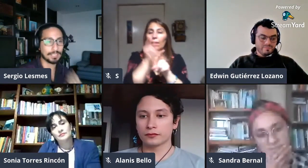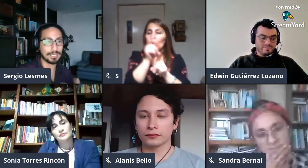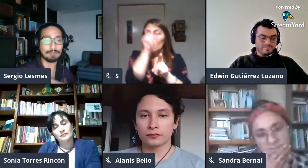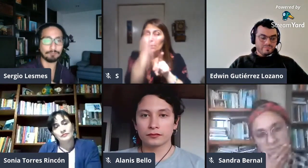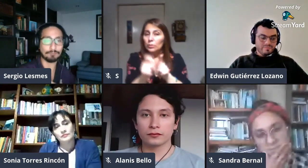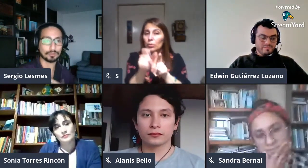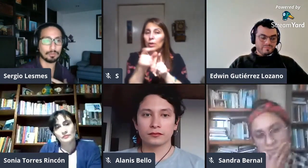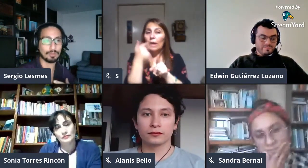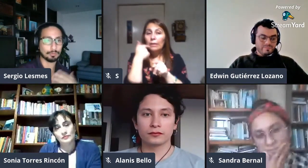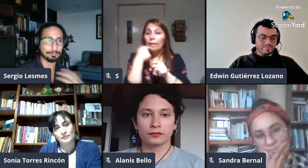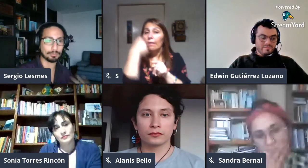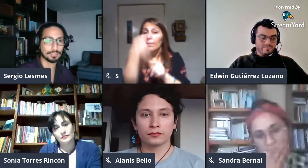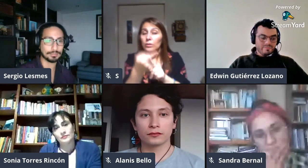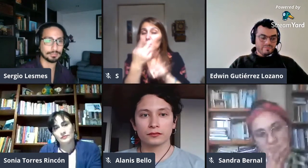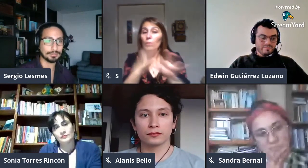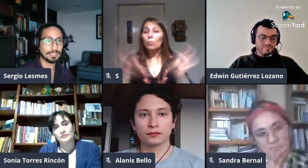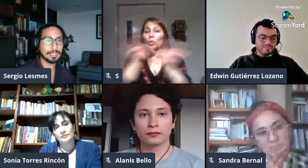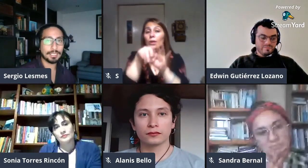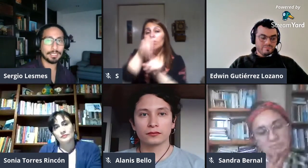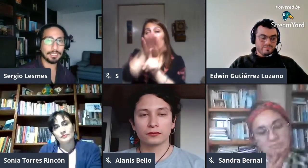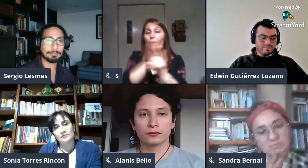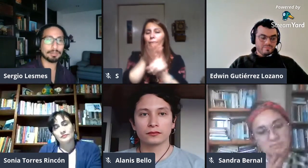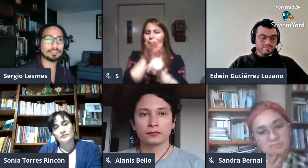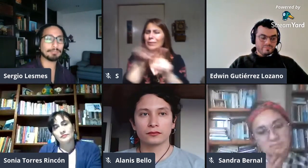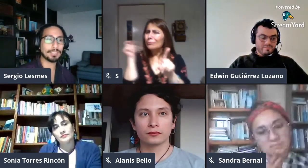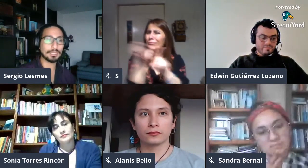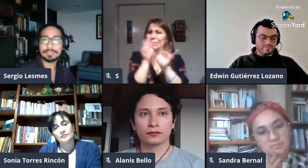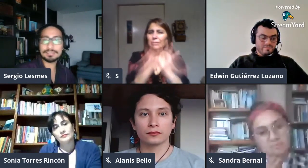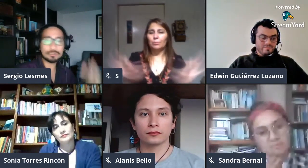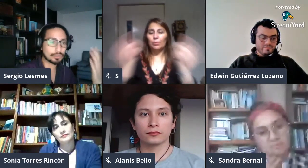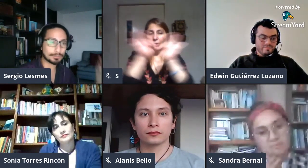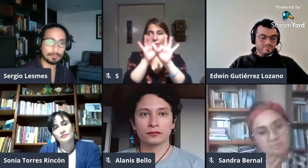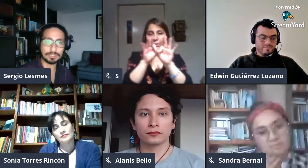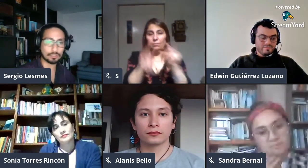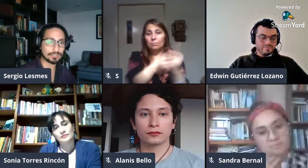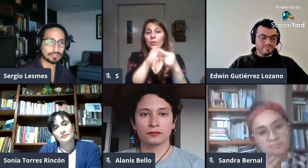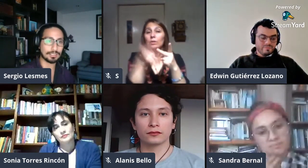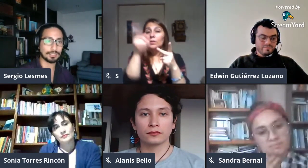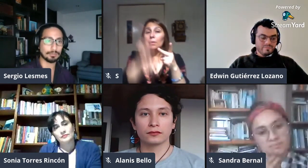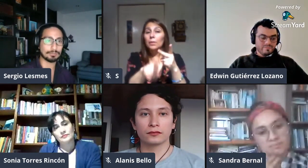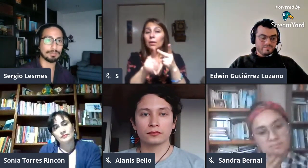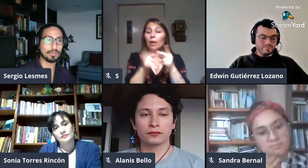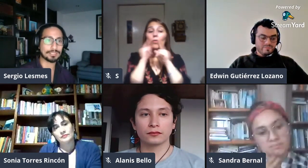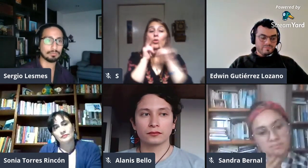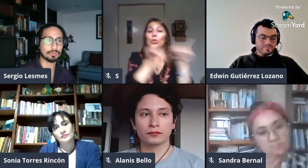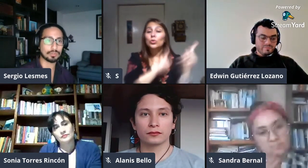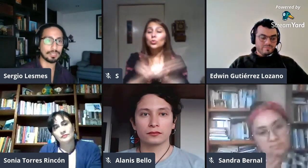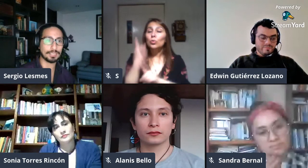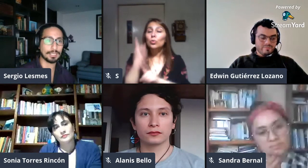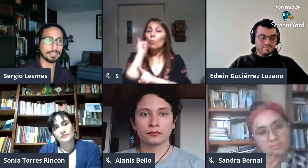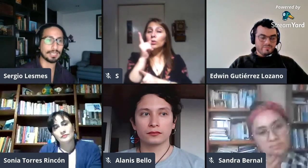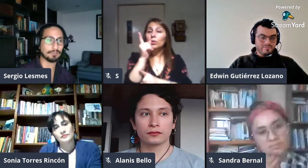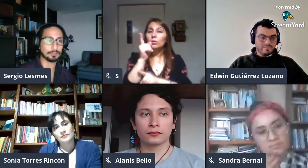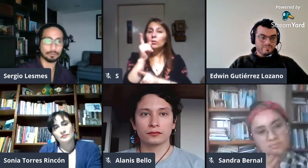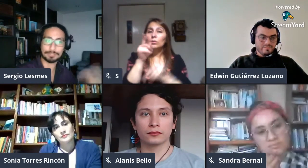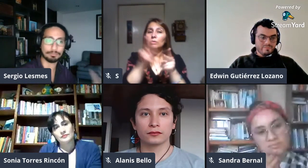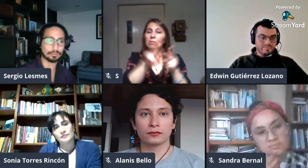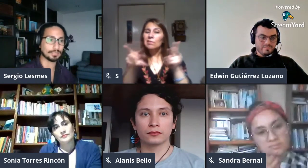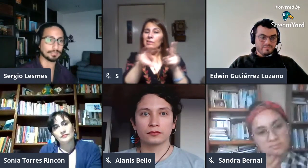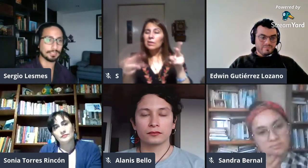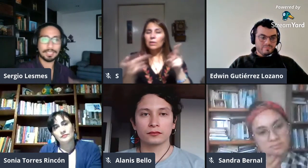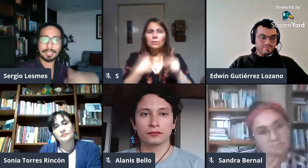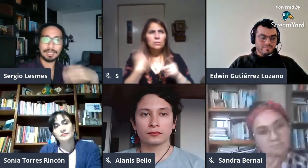erosionado la idea del afecto como algo importante, pero también que en discursos políticos alternativos me molesta mucho la idea de que el afecto